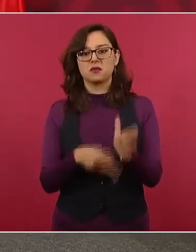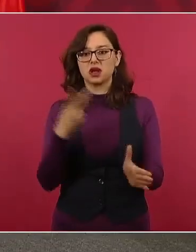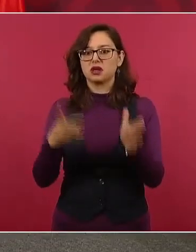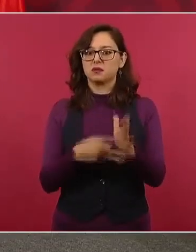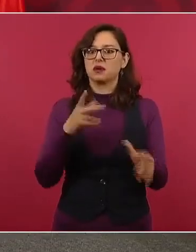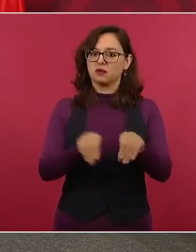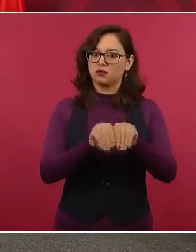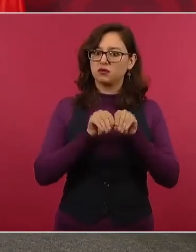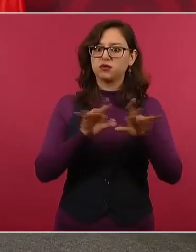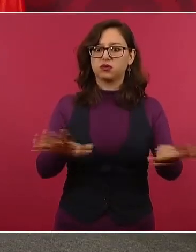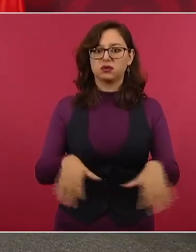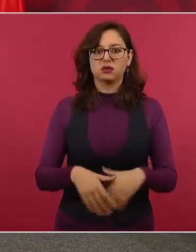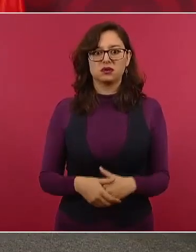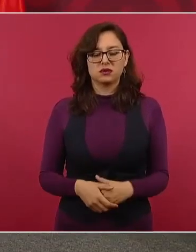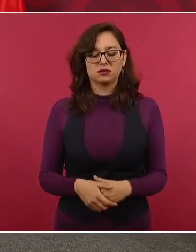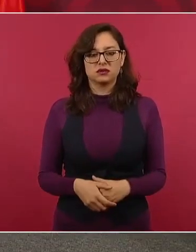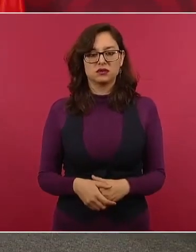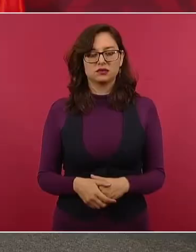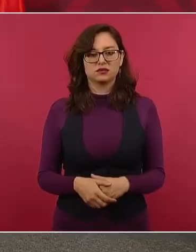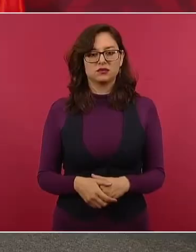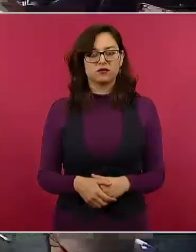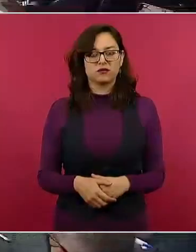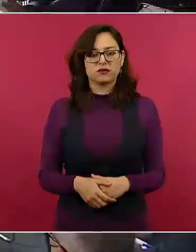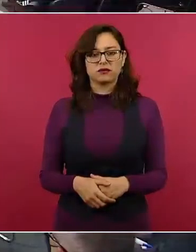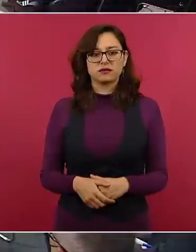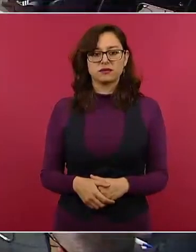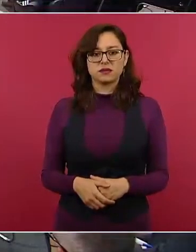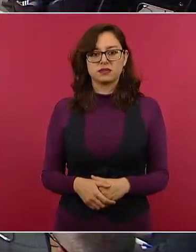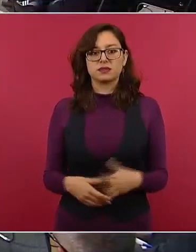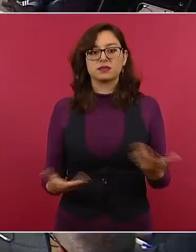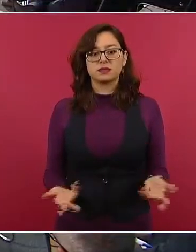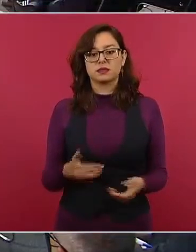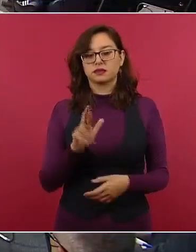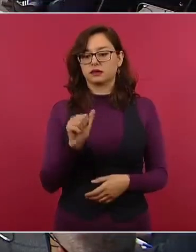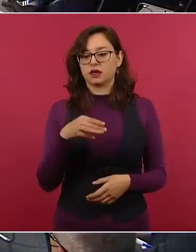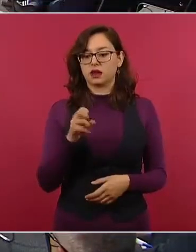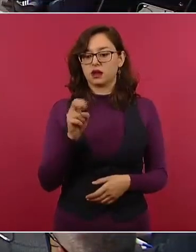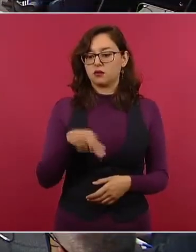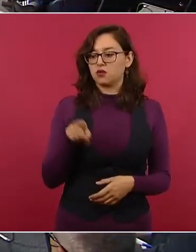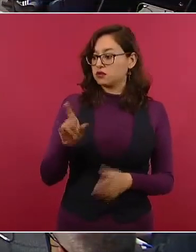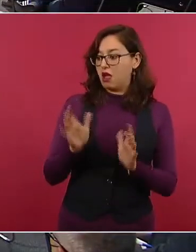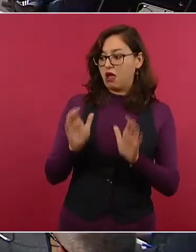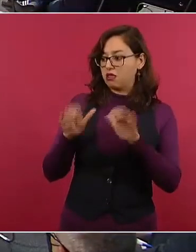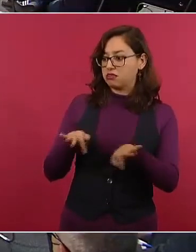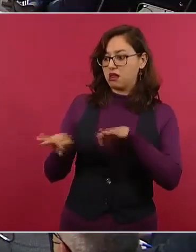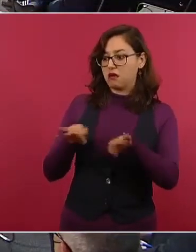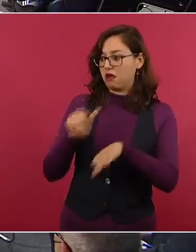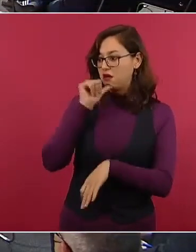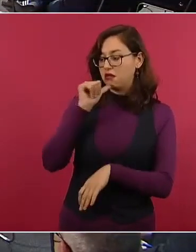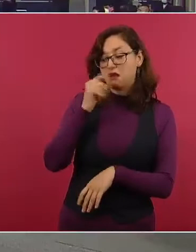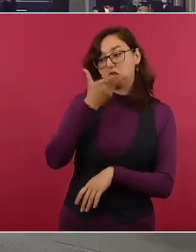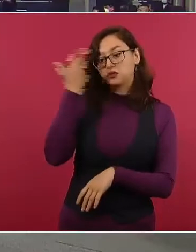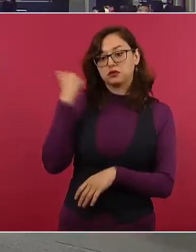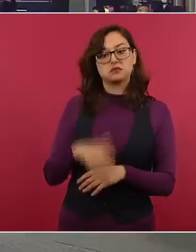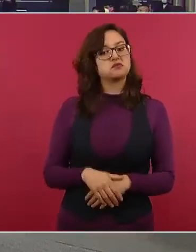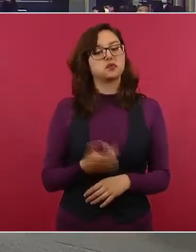que Ramón Alberto ya no estaba en No, ya tiene tiempo que no está reporte ahí. Índigo. Presidente, y aprovechando una segunda pregunta, nada más si